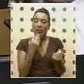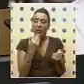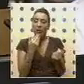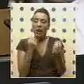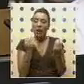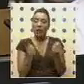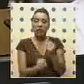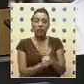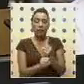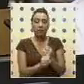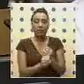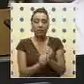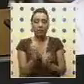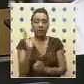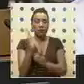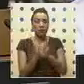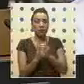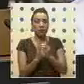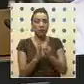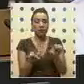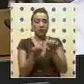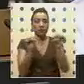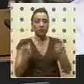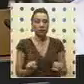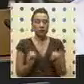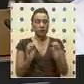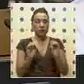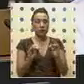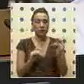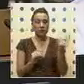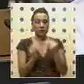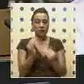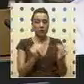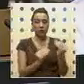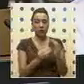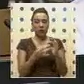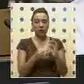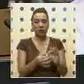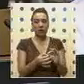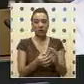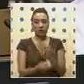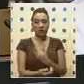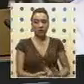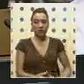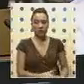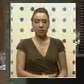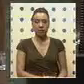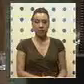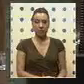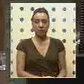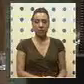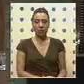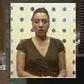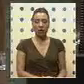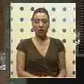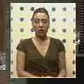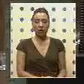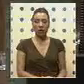correcto desempeño y desarrollo de nuestro sistema de educación superior. Muchas gracias, presidente.